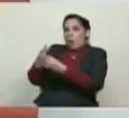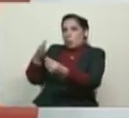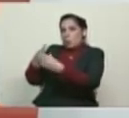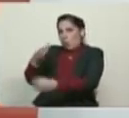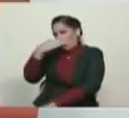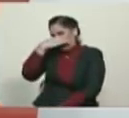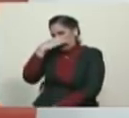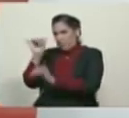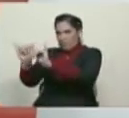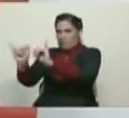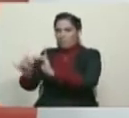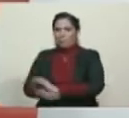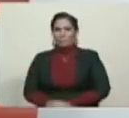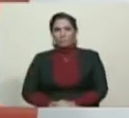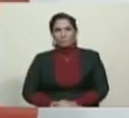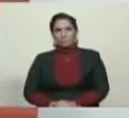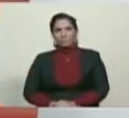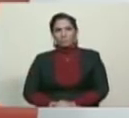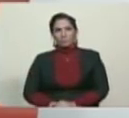eran ellos mismos.